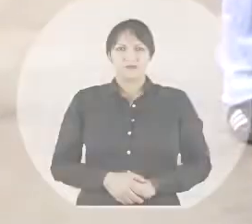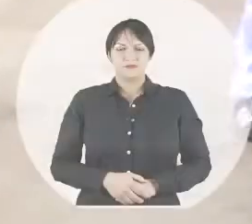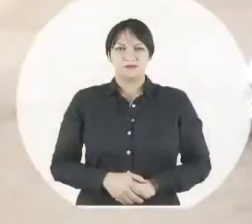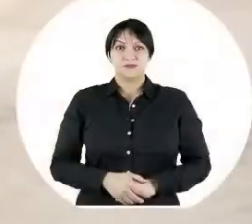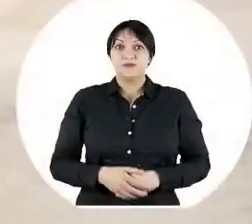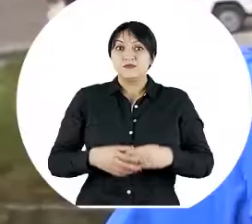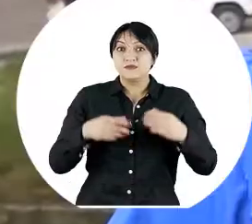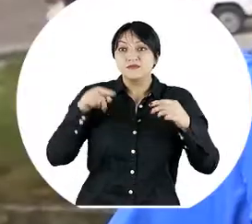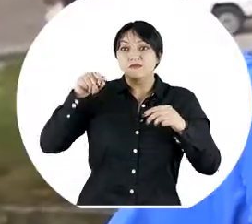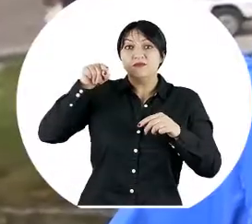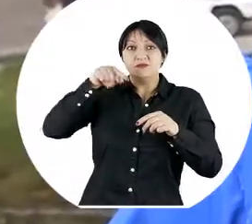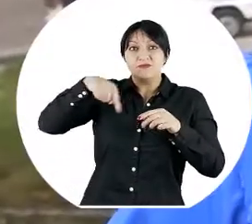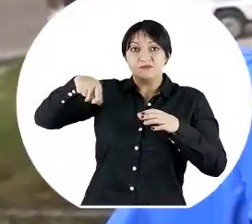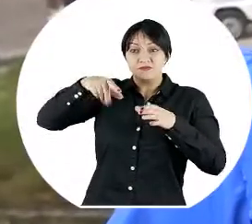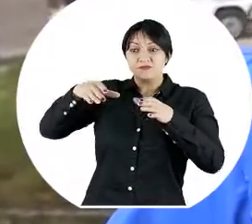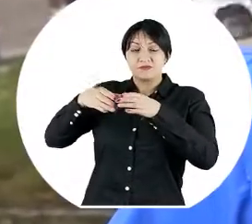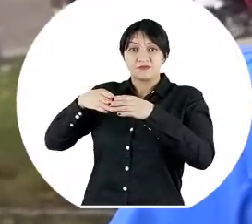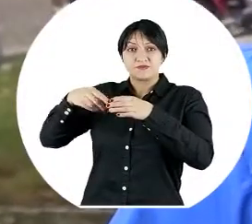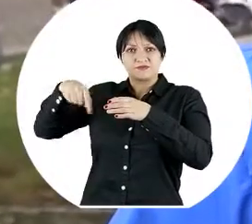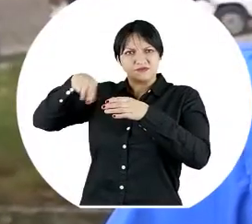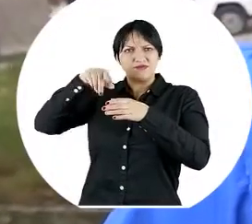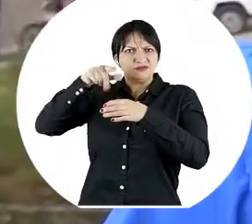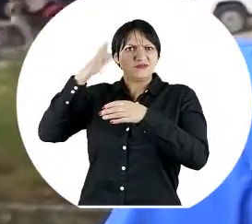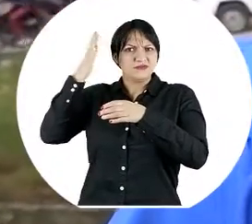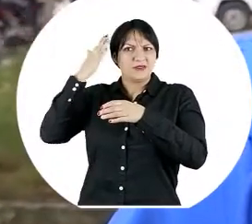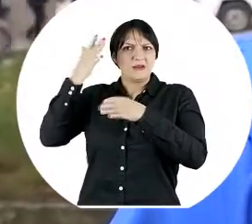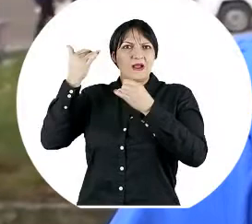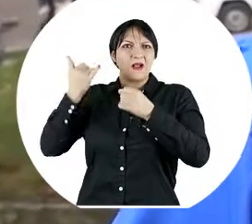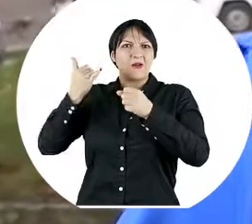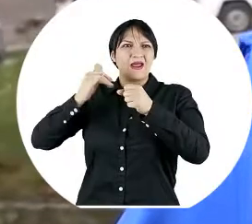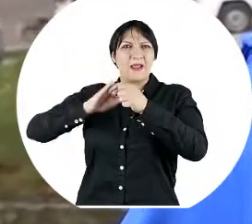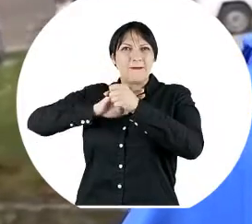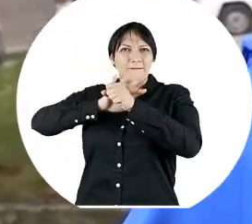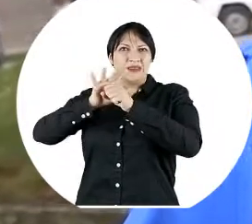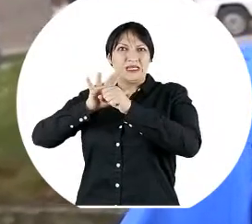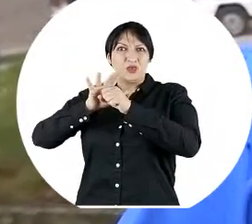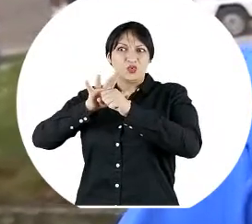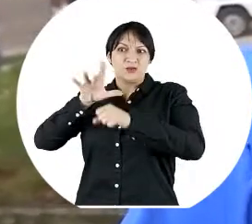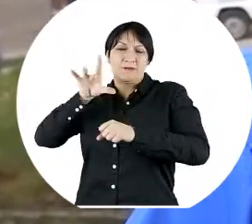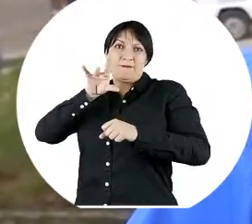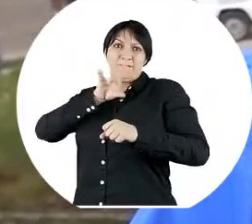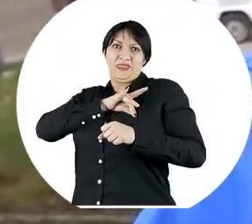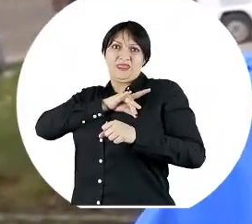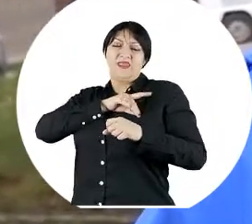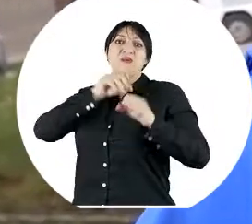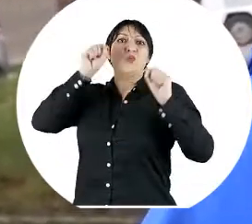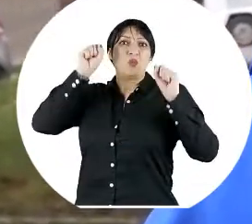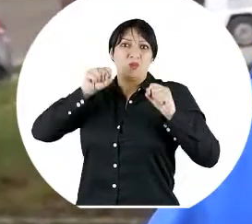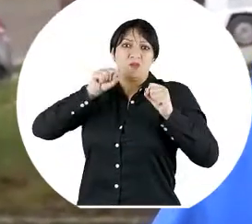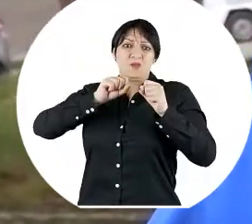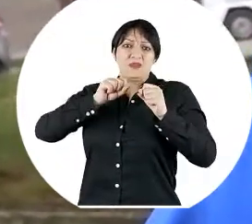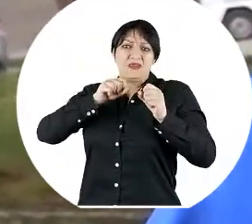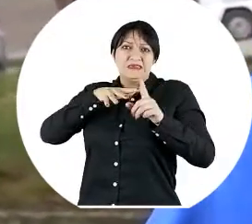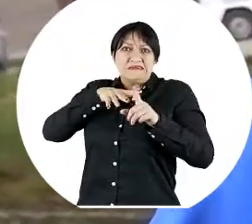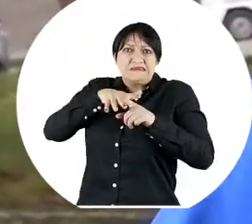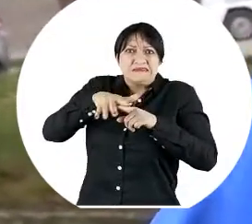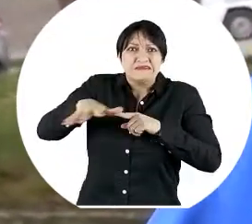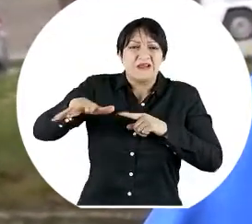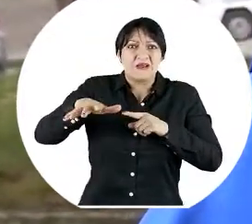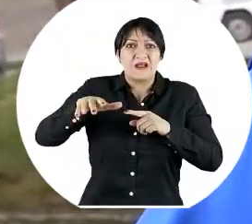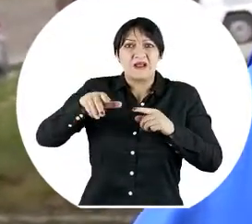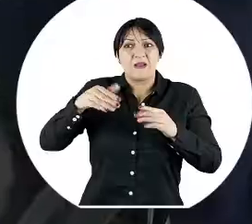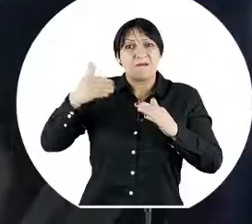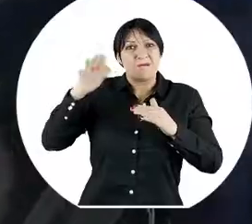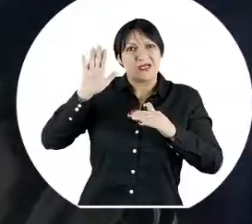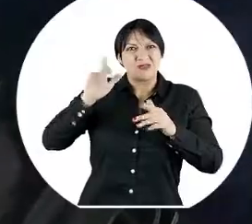Esta es una pandemia que tiene unas características lastimosamente letales en aquellas personas que tienen algún tipo de